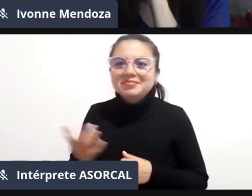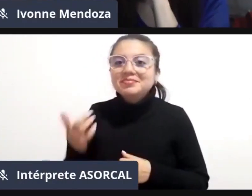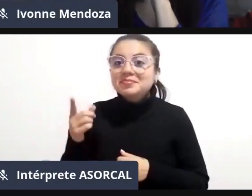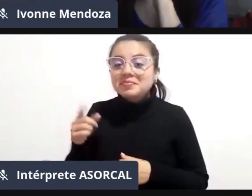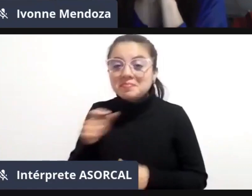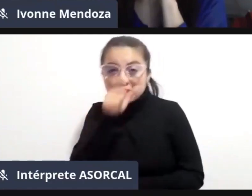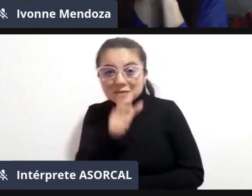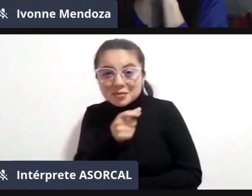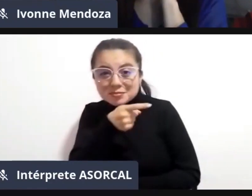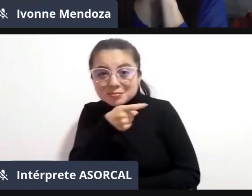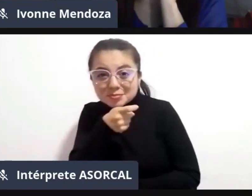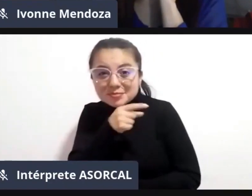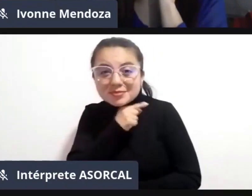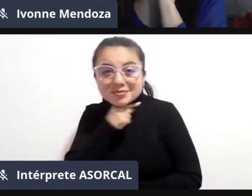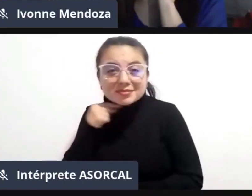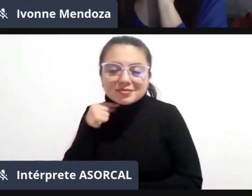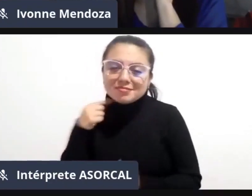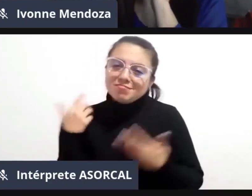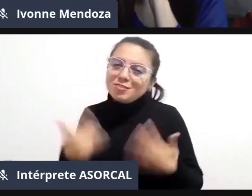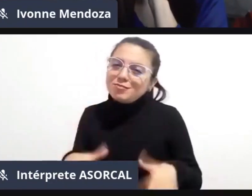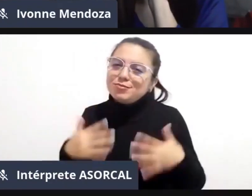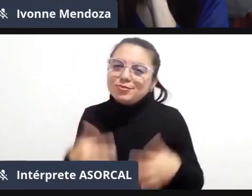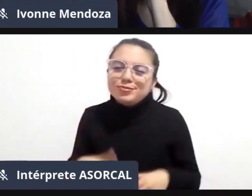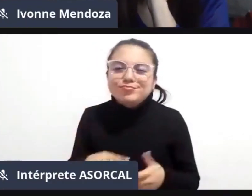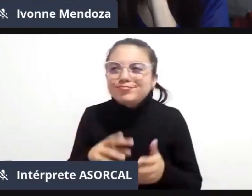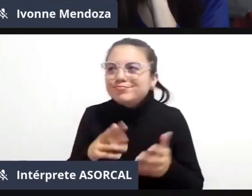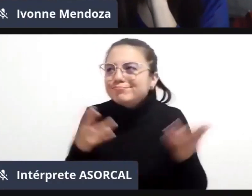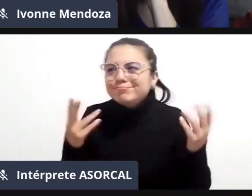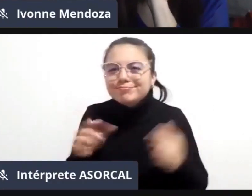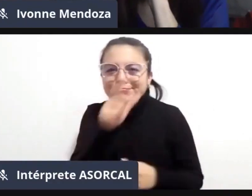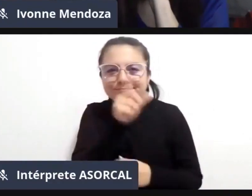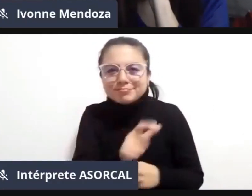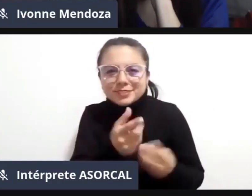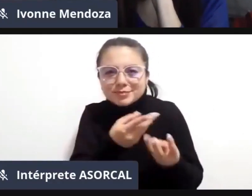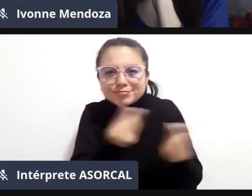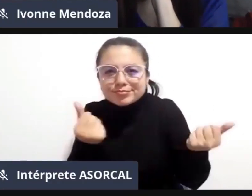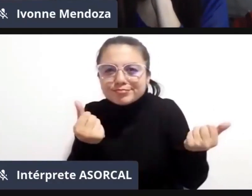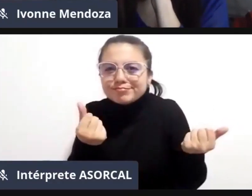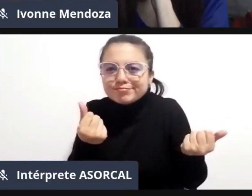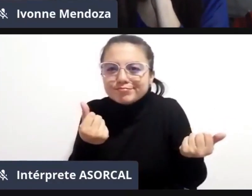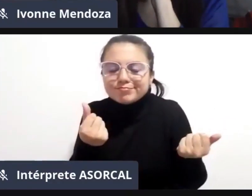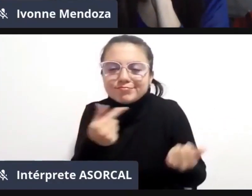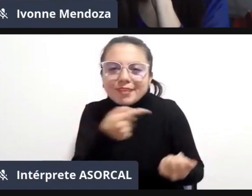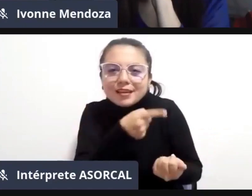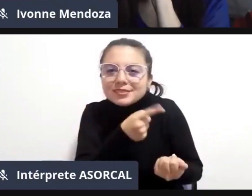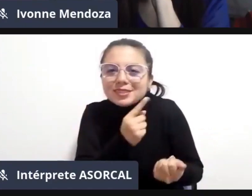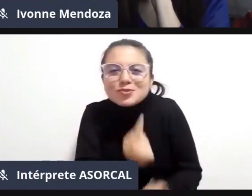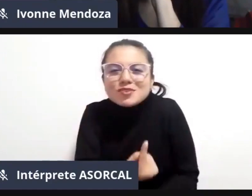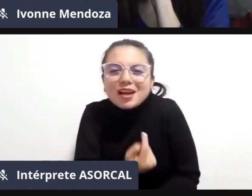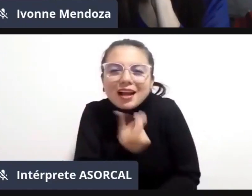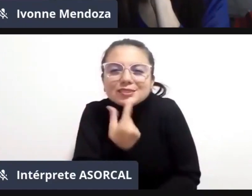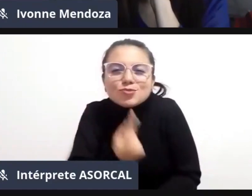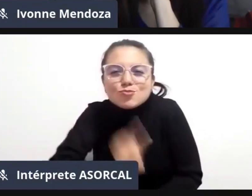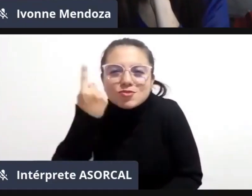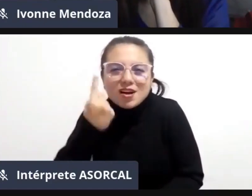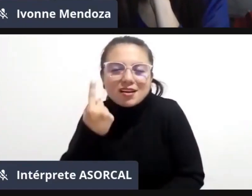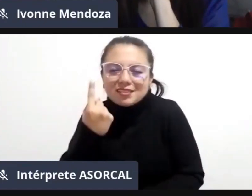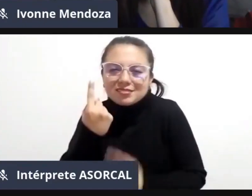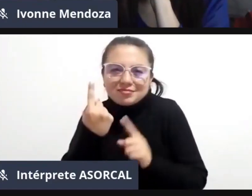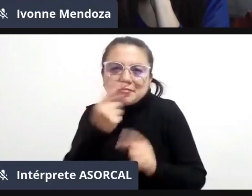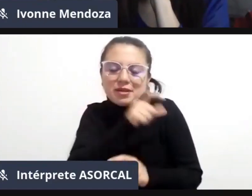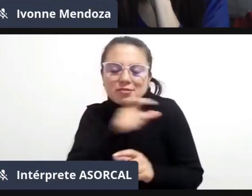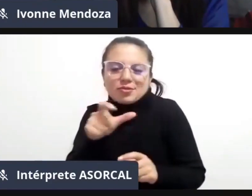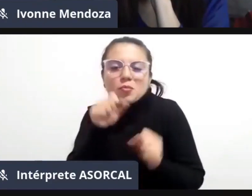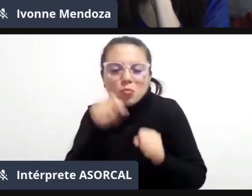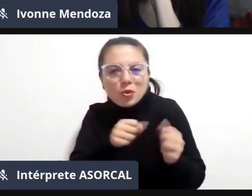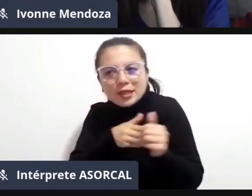desaparición de una de las pocas personas que podrían haber mediado en la paz. Y de hecho, él fue uno de los mediadores más